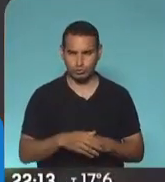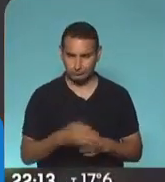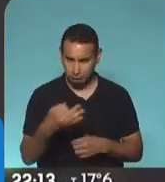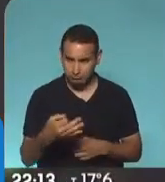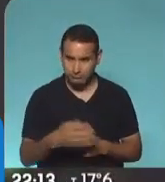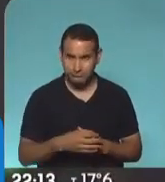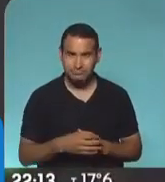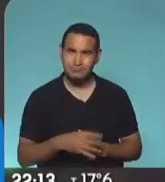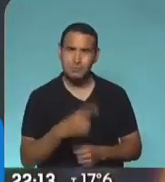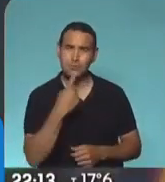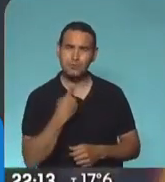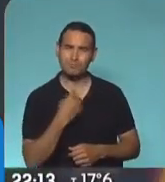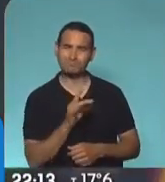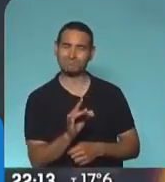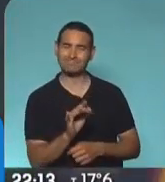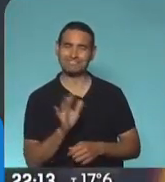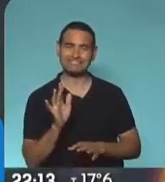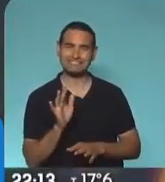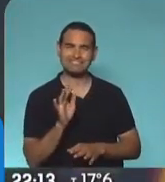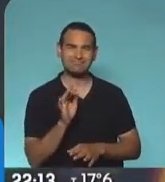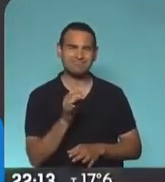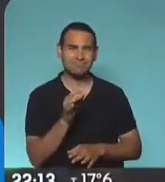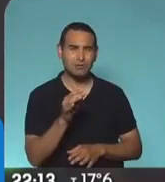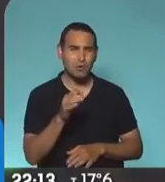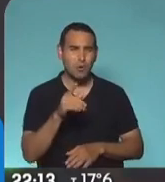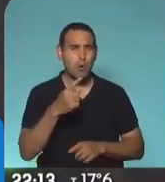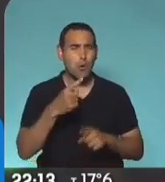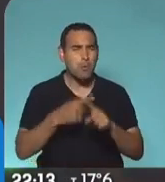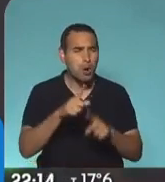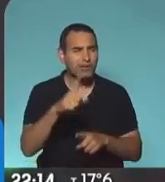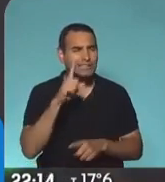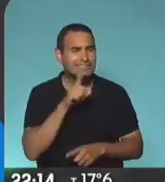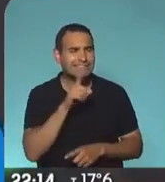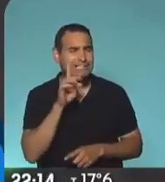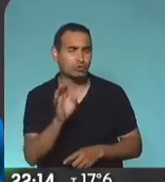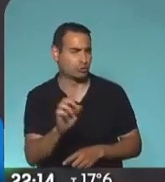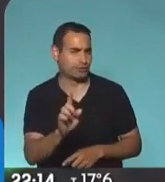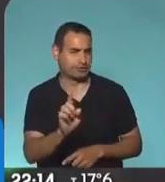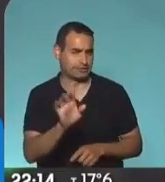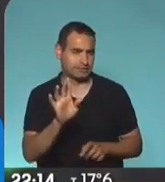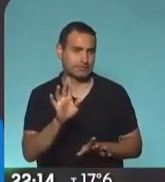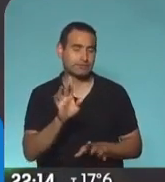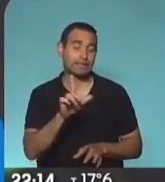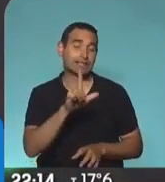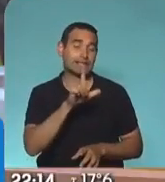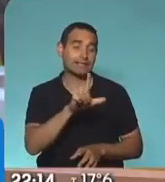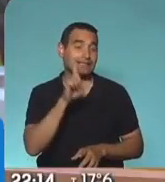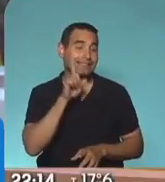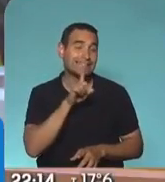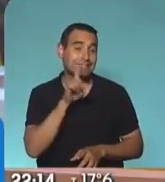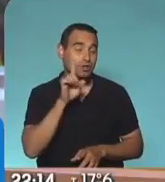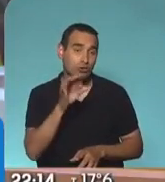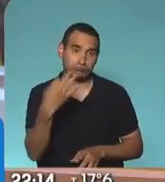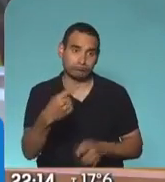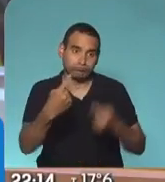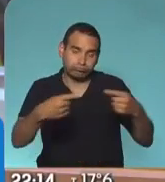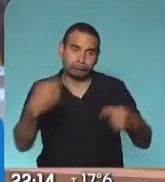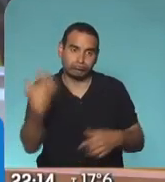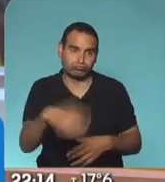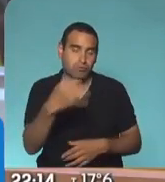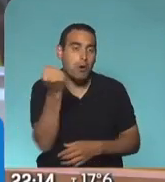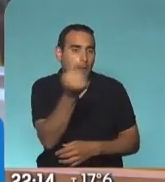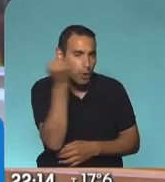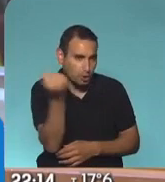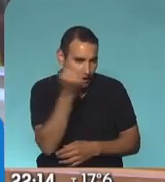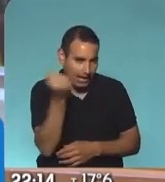pregunta difícil. Yo creo que no necesariamente. O sea, efectivamente, el litio es un recurso tremendamente importante